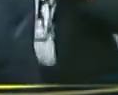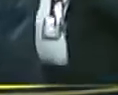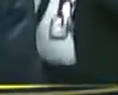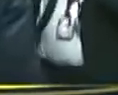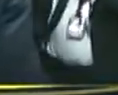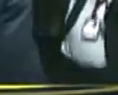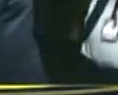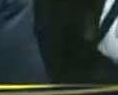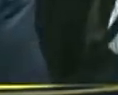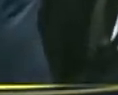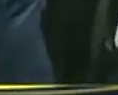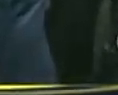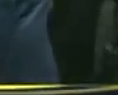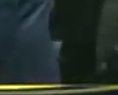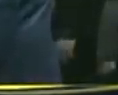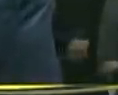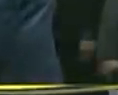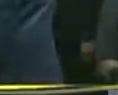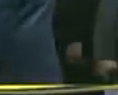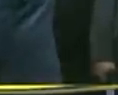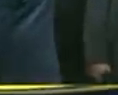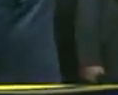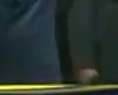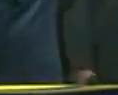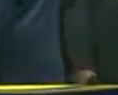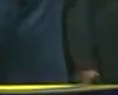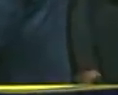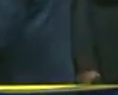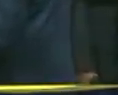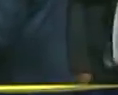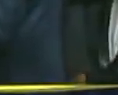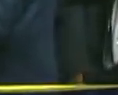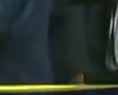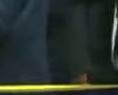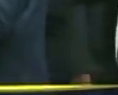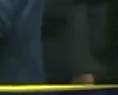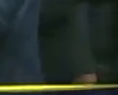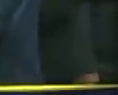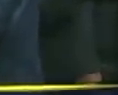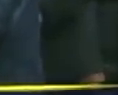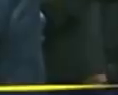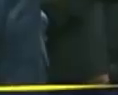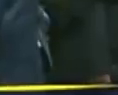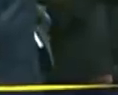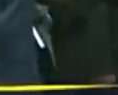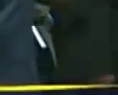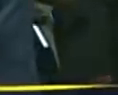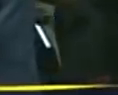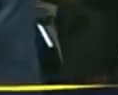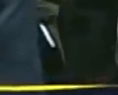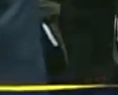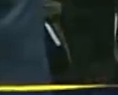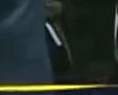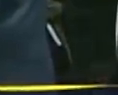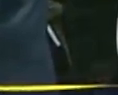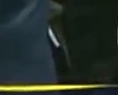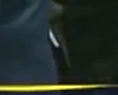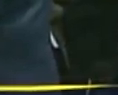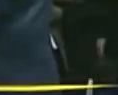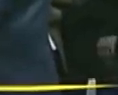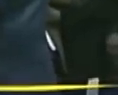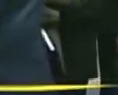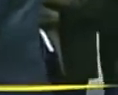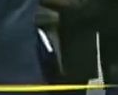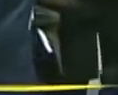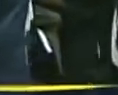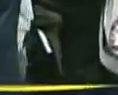una historia que está escrita por la dignidad y el patriotismo del pueblo venezolano, que en resistencia